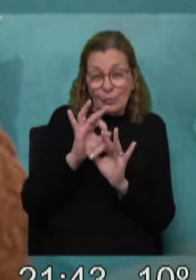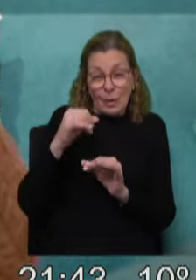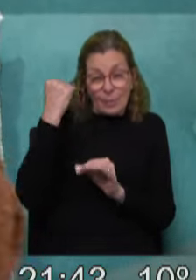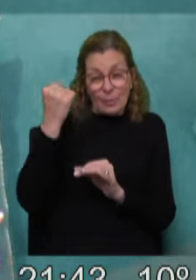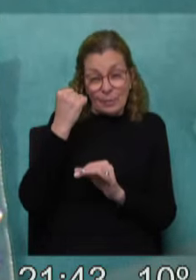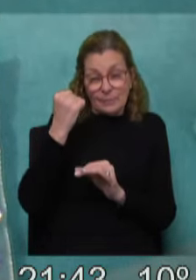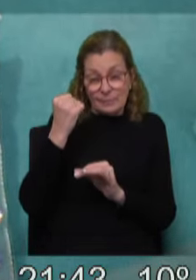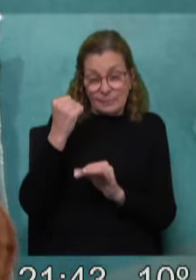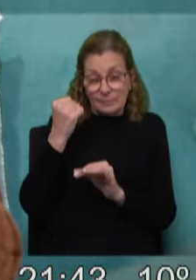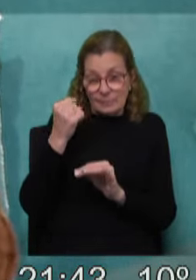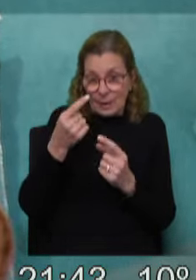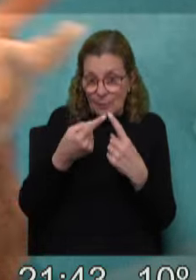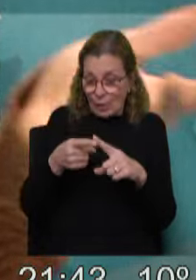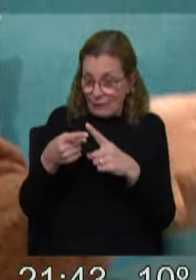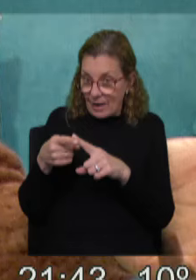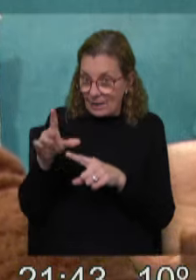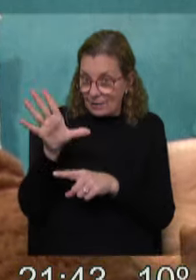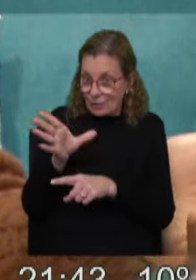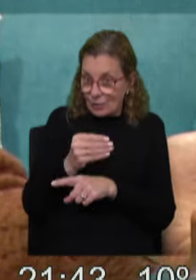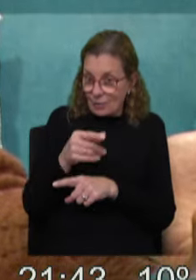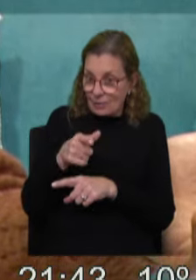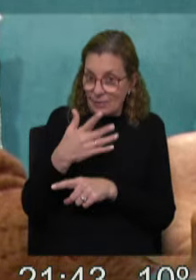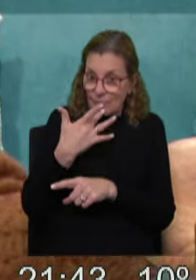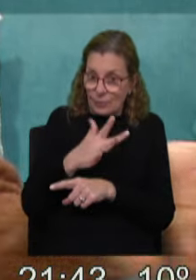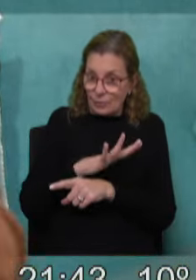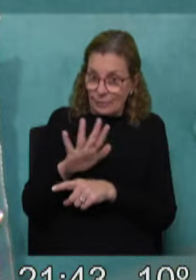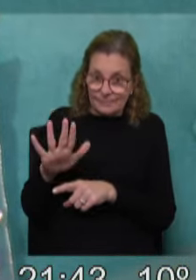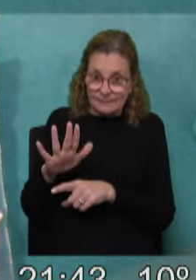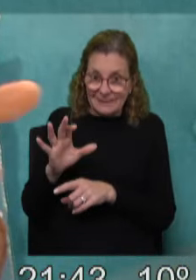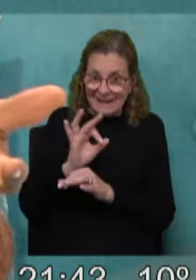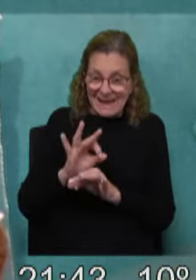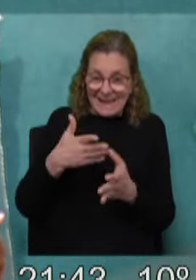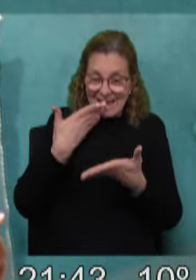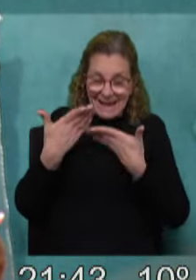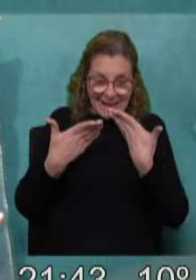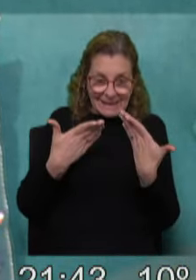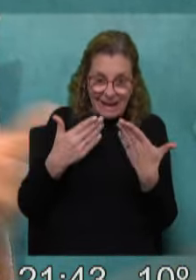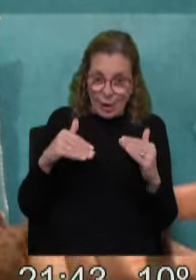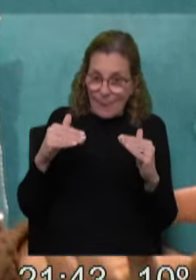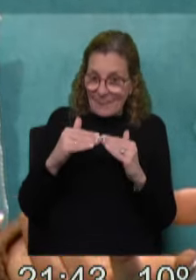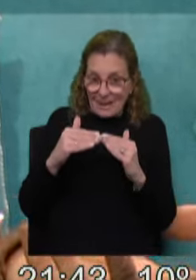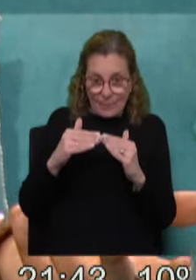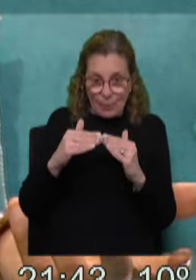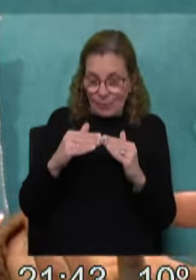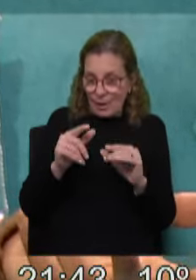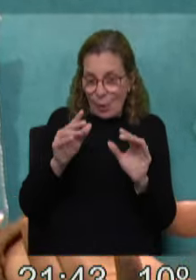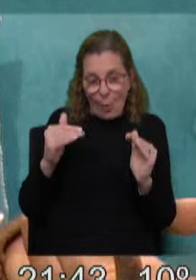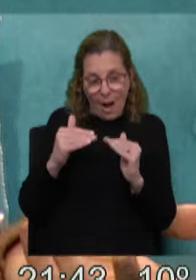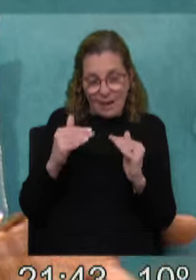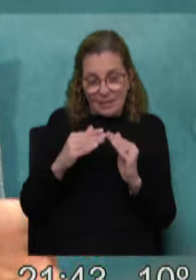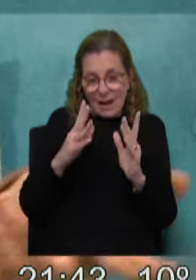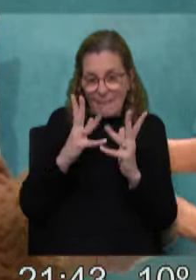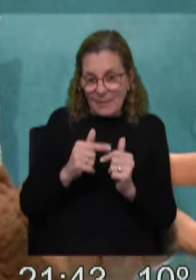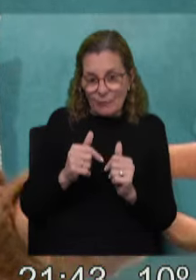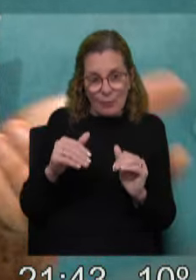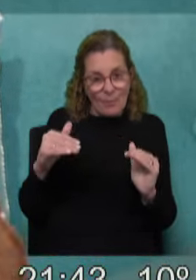muy distintos, lo cual es precioso eso. Nadie canta la misma sílaba de una misma manera,